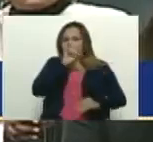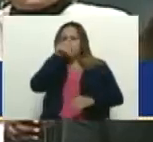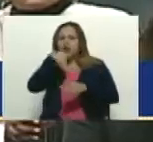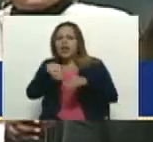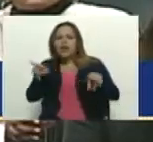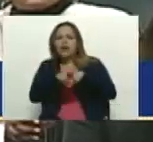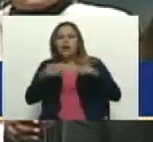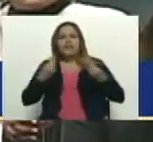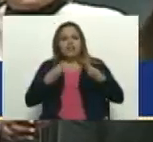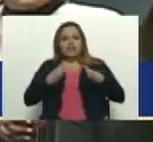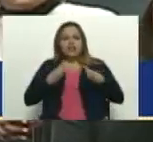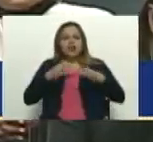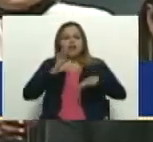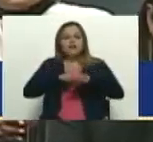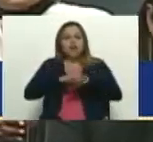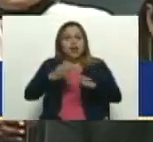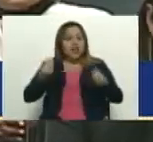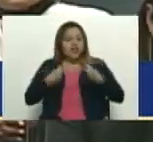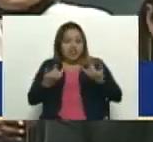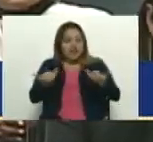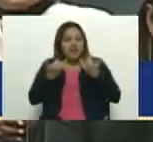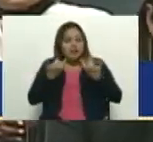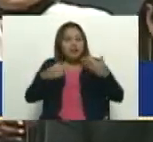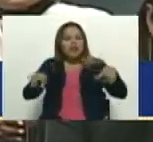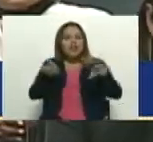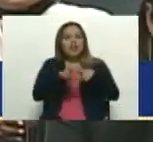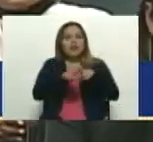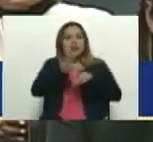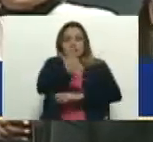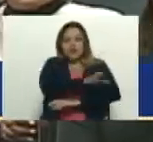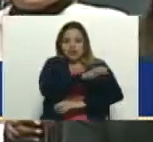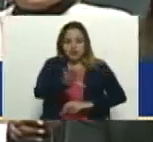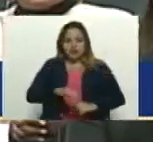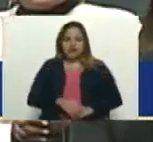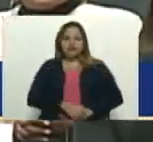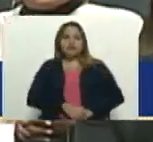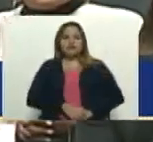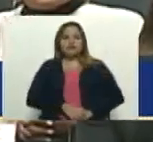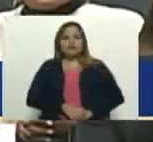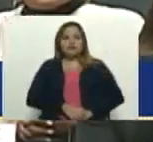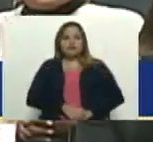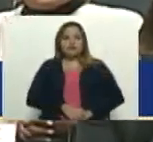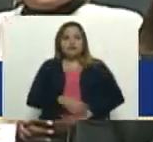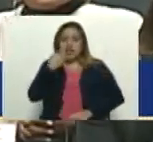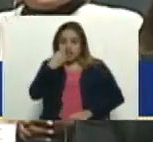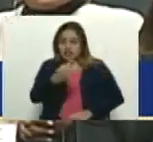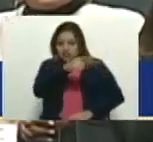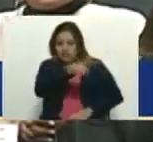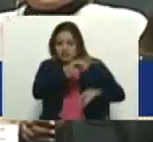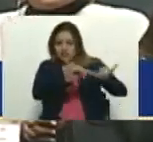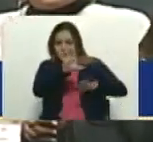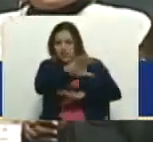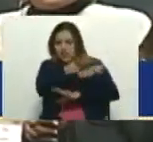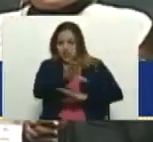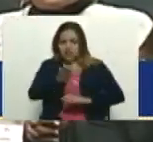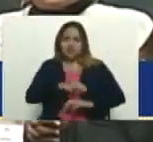porque la vida misma es como un canto. Y decía esa canción,